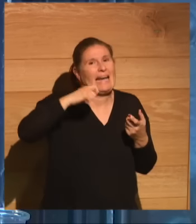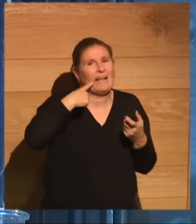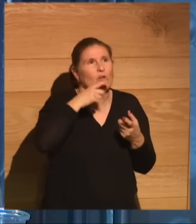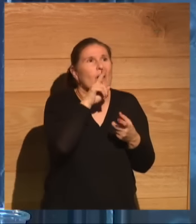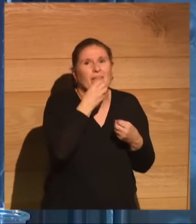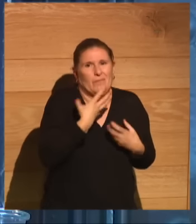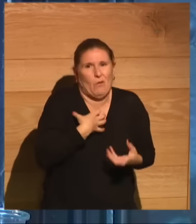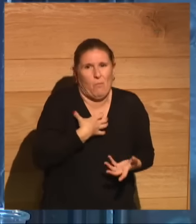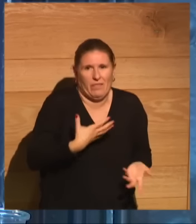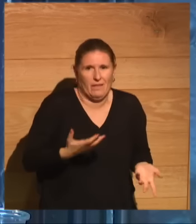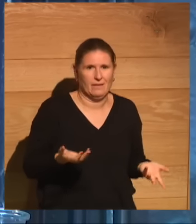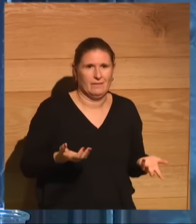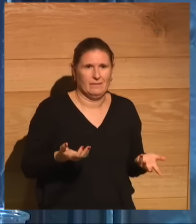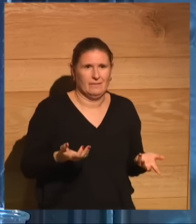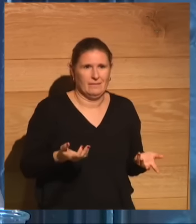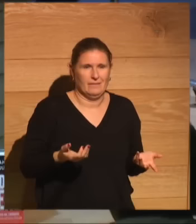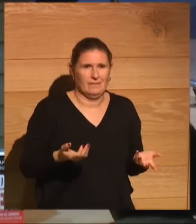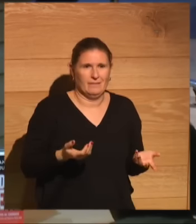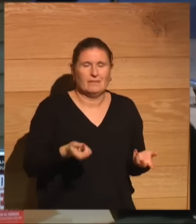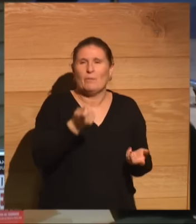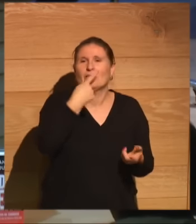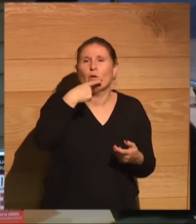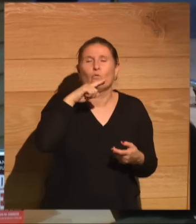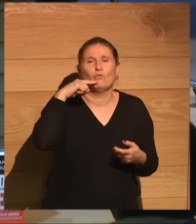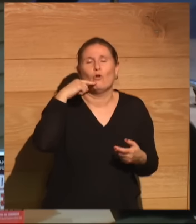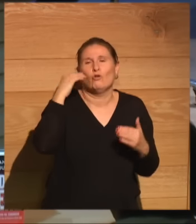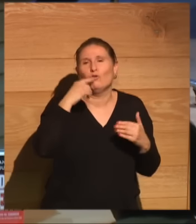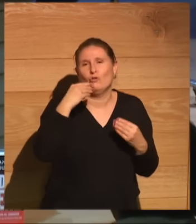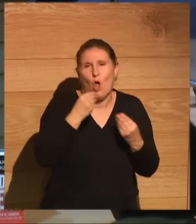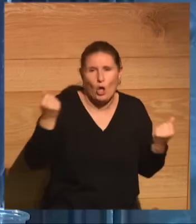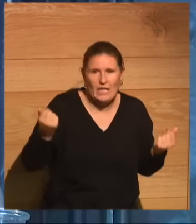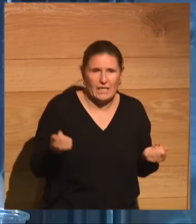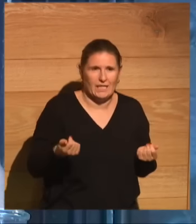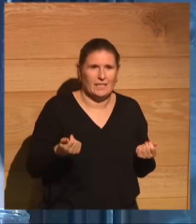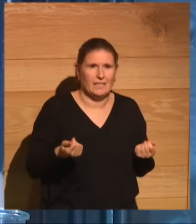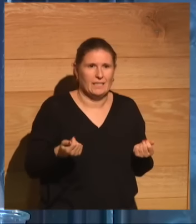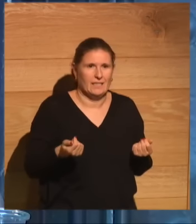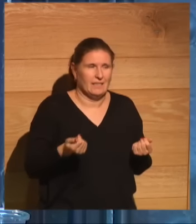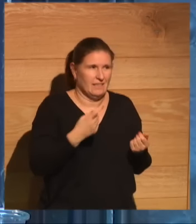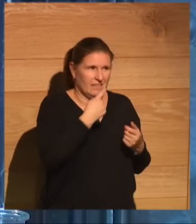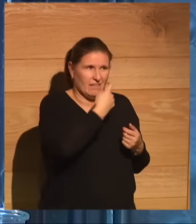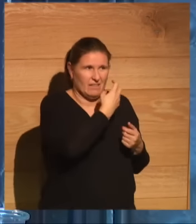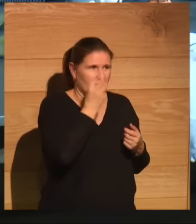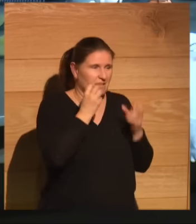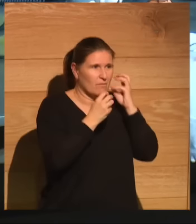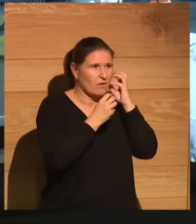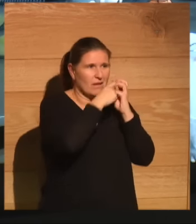El caso es que había un chaval. Tómate un Dolotil, hombre, por favor, en vez de arrancarte la muela.